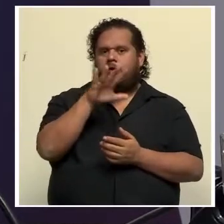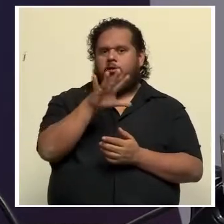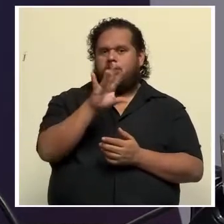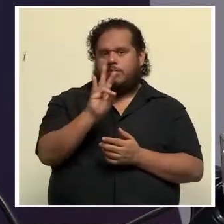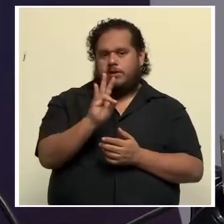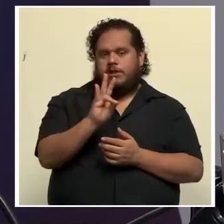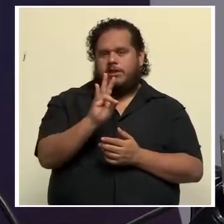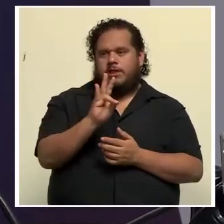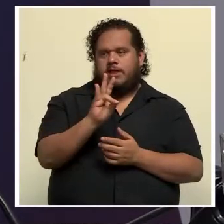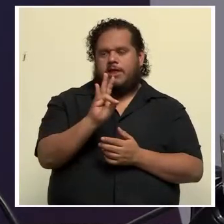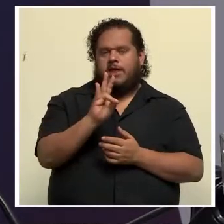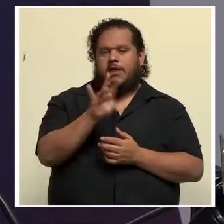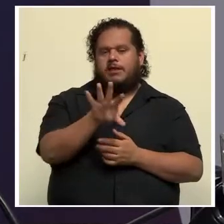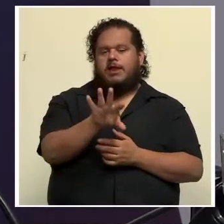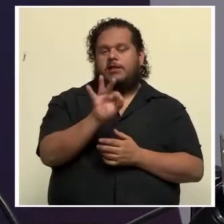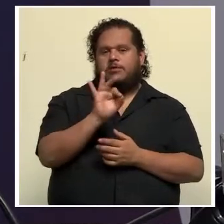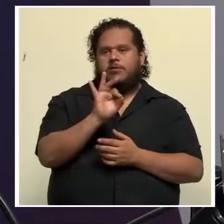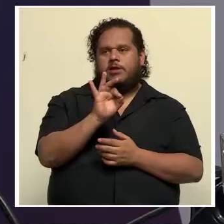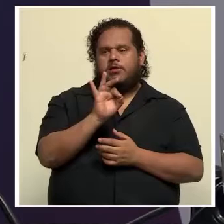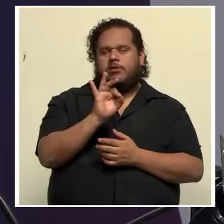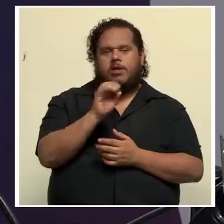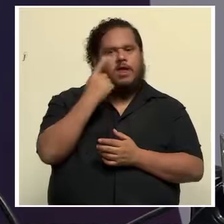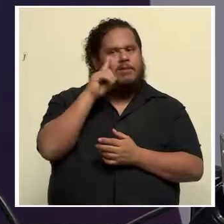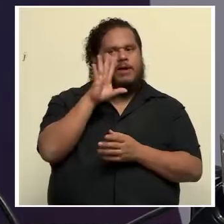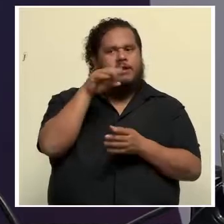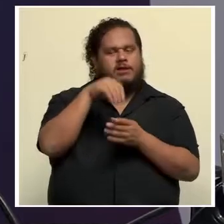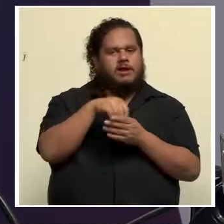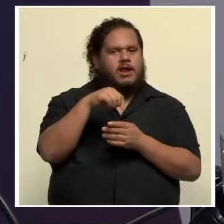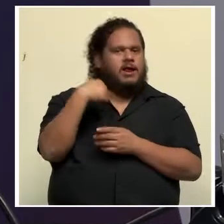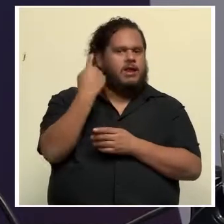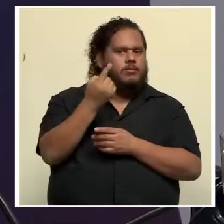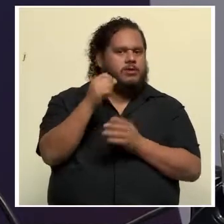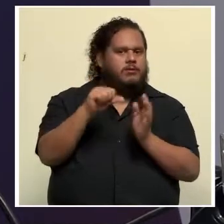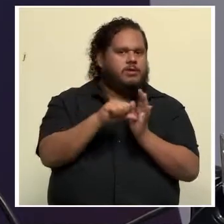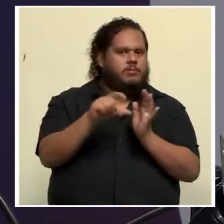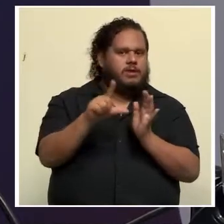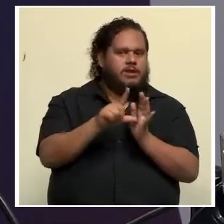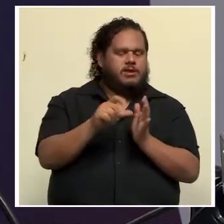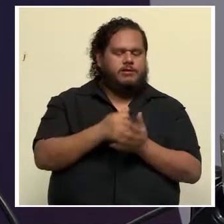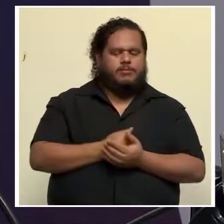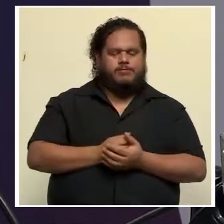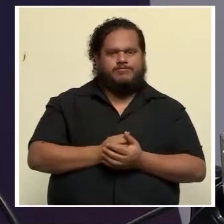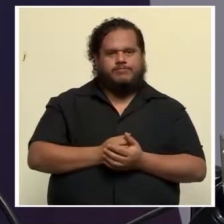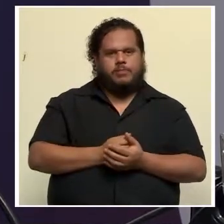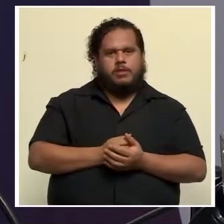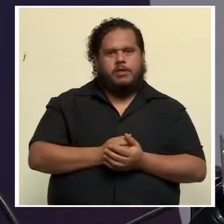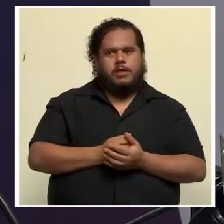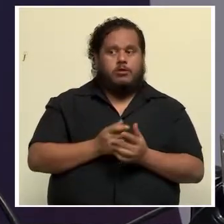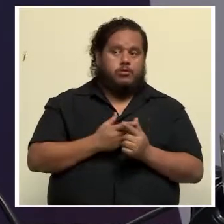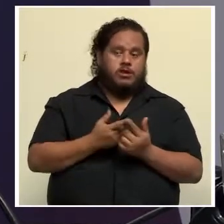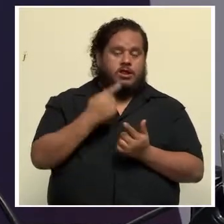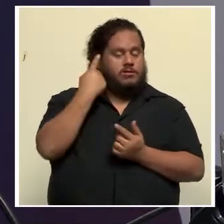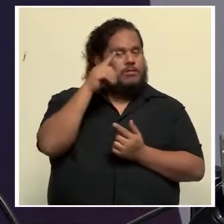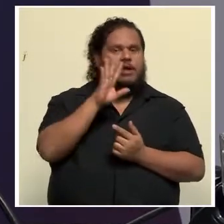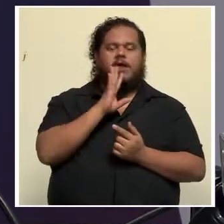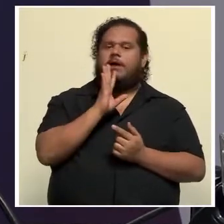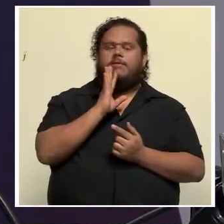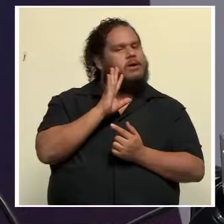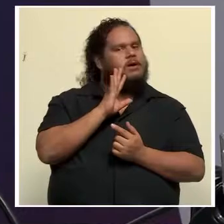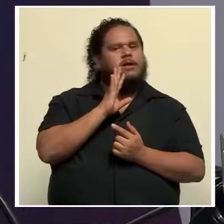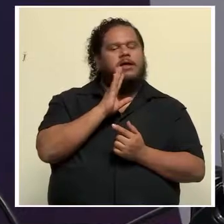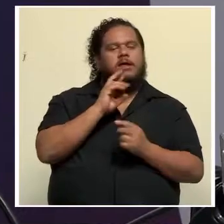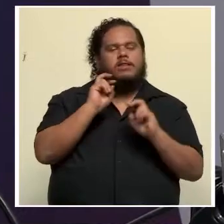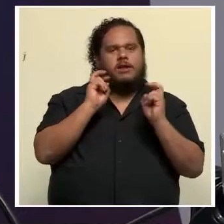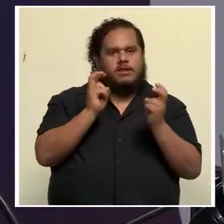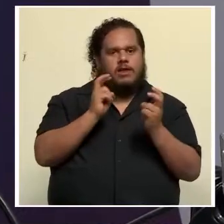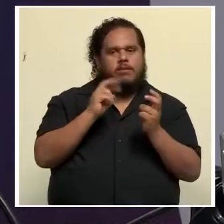57 que serán escogidos para integrar la próxima Asamblea Legislativa. Así que para hablar del